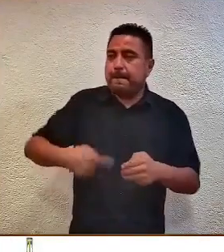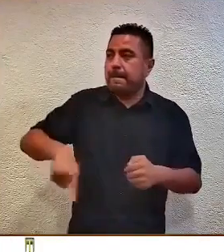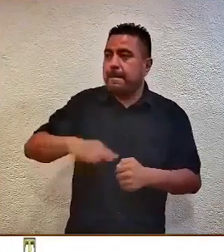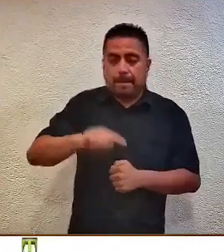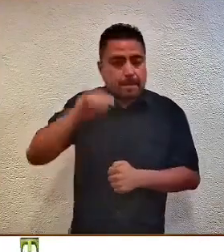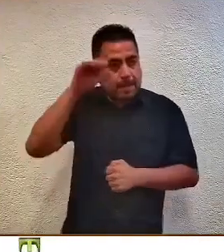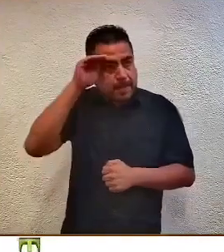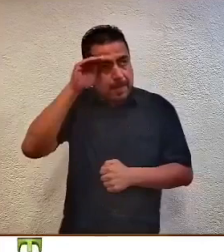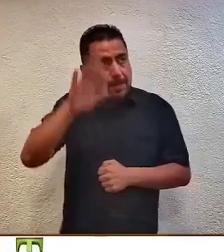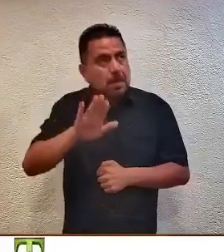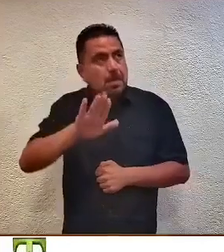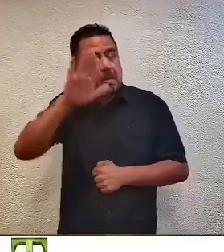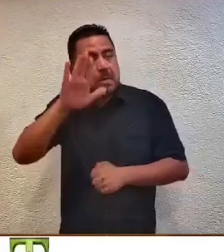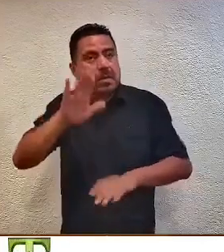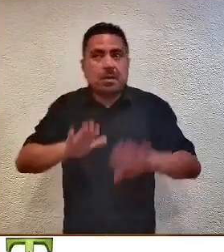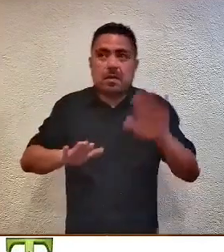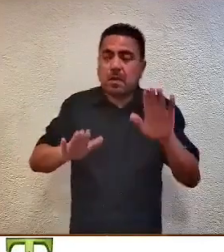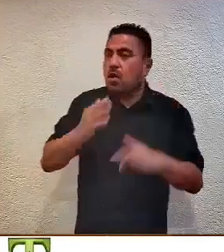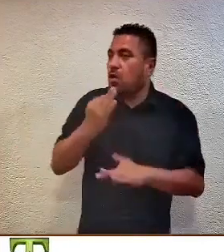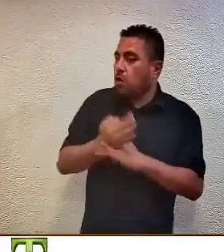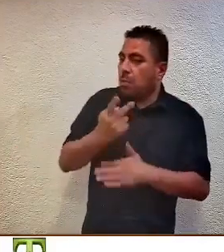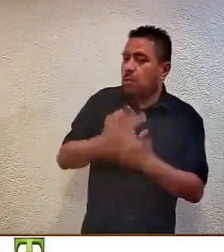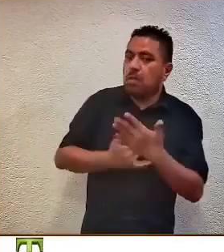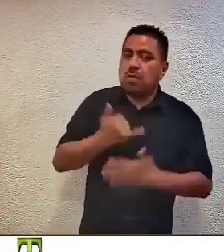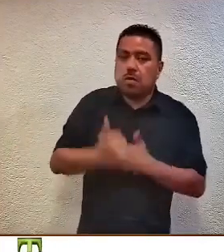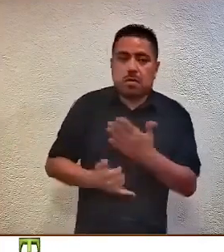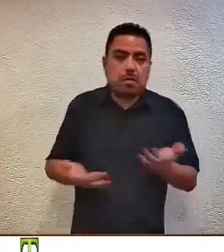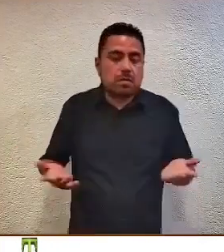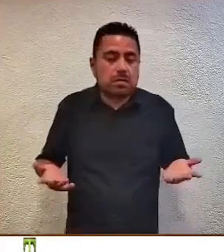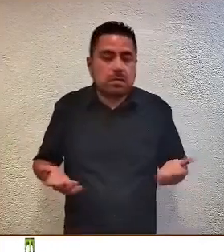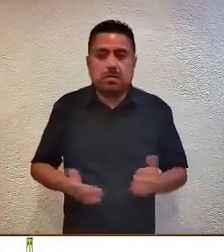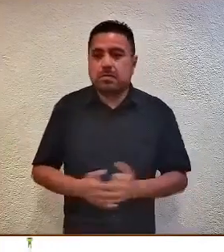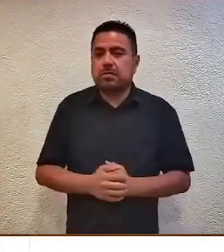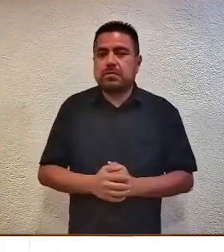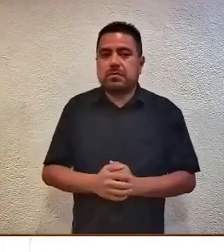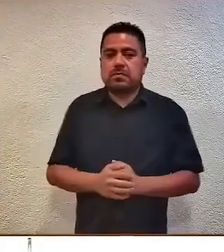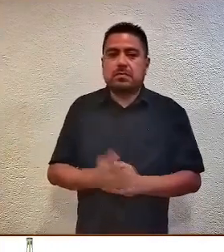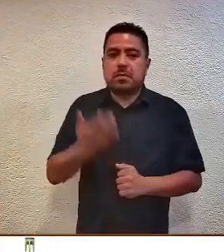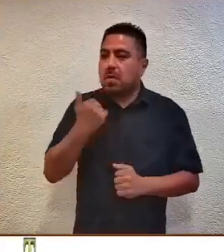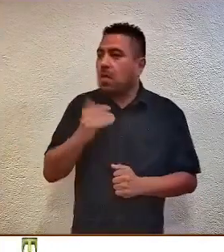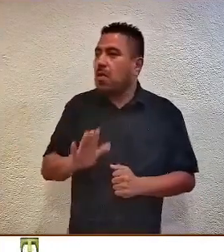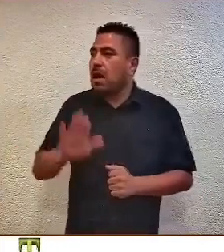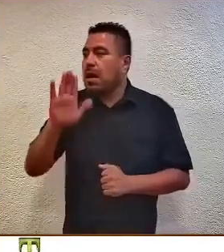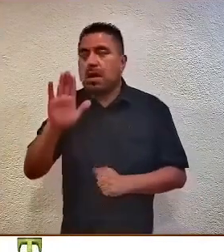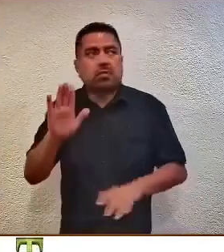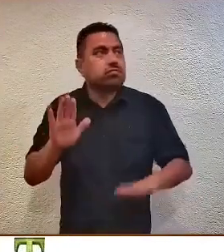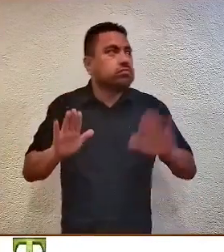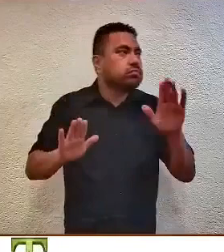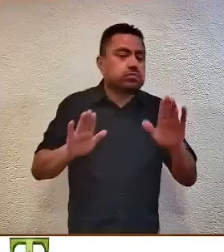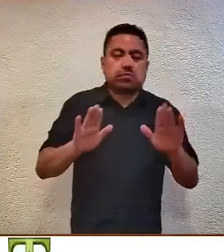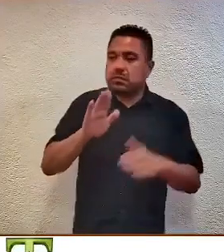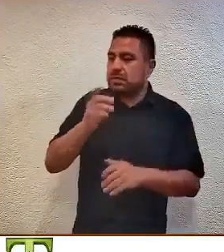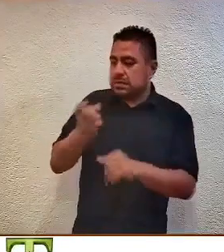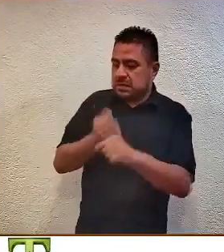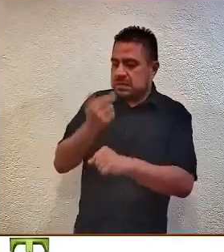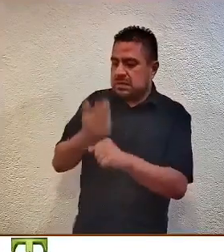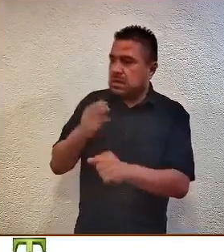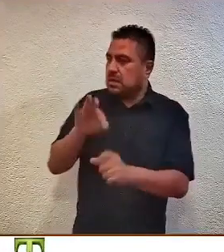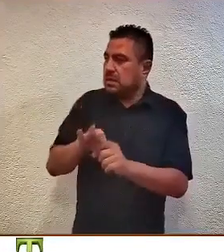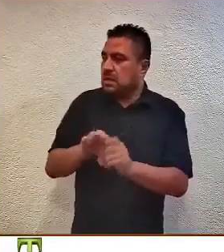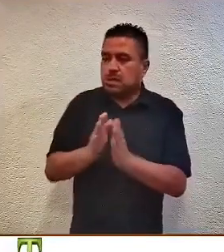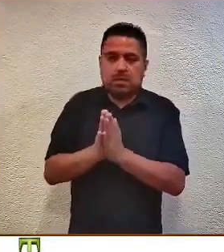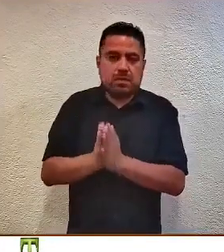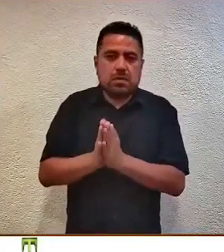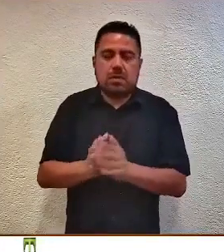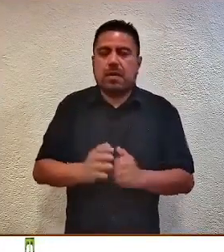nuestra consideración el proyecto del que se ha dado cuenta. No habiendo comentarios al respecto, secretario, tome la votación, por